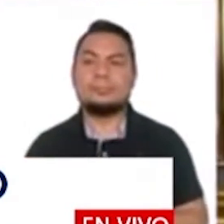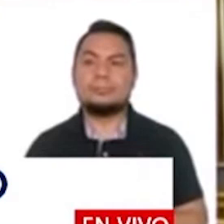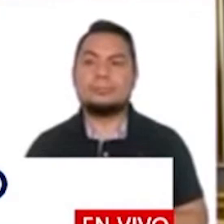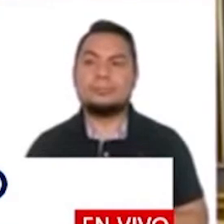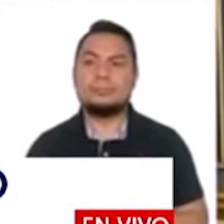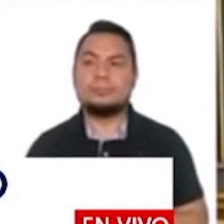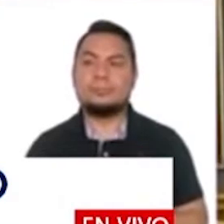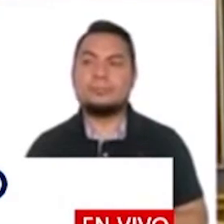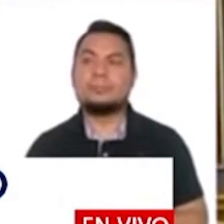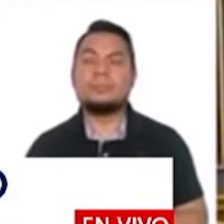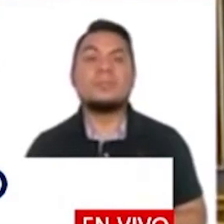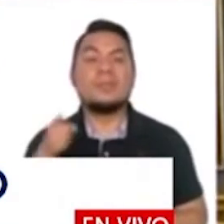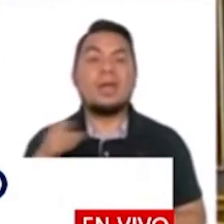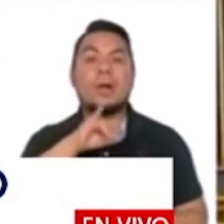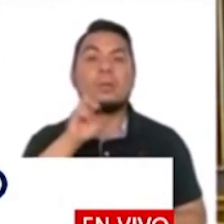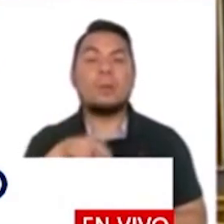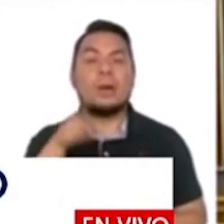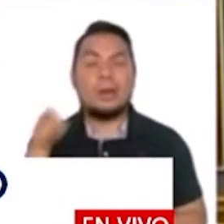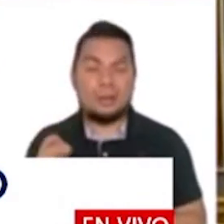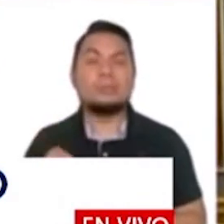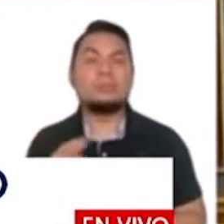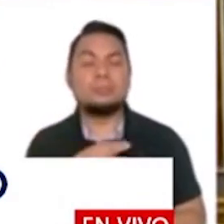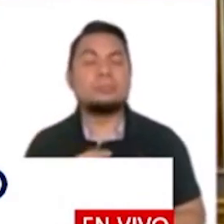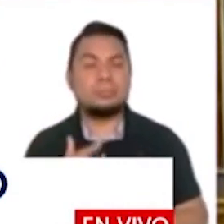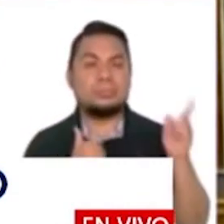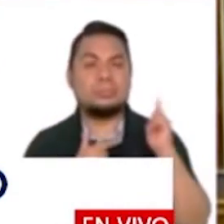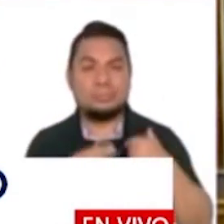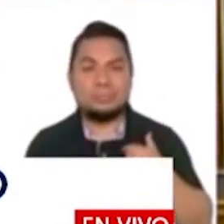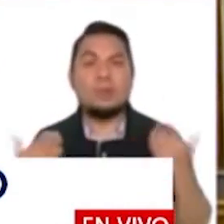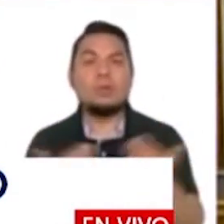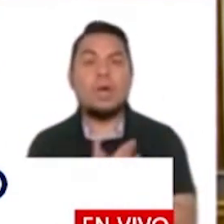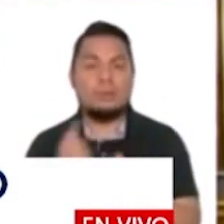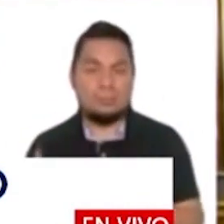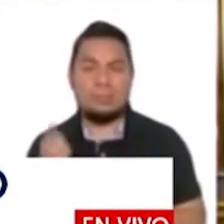Ha juramentado entonces Juan Carrasco Millones y a Maries, nuevo ministro de Defensa.